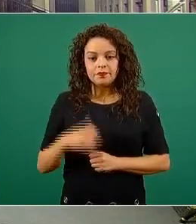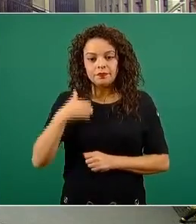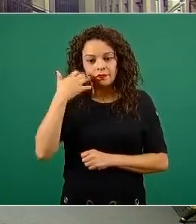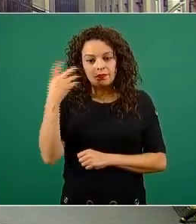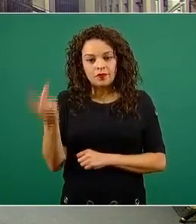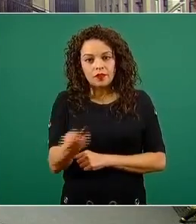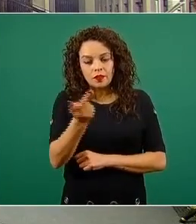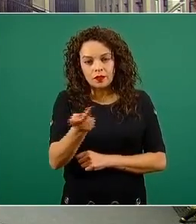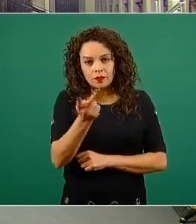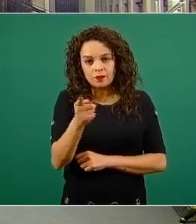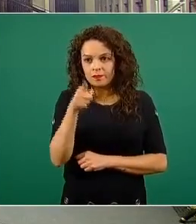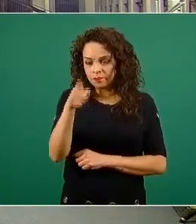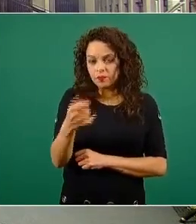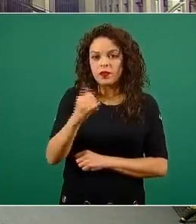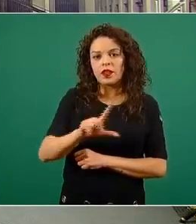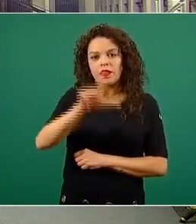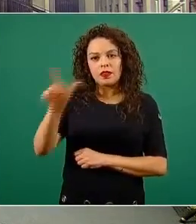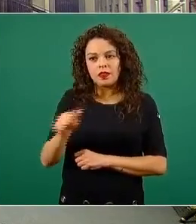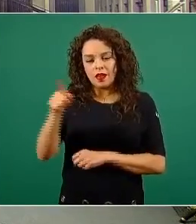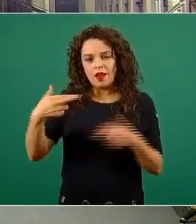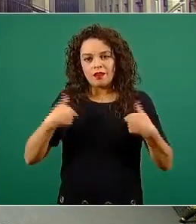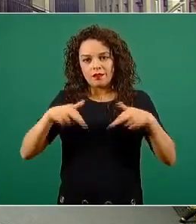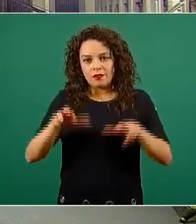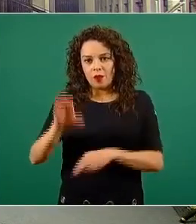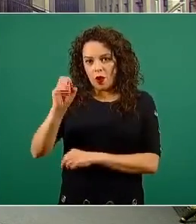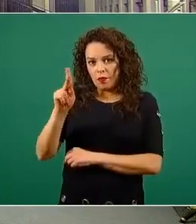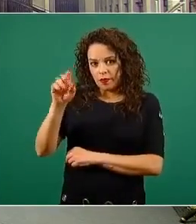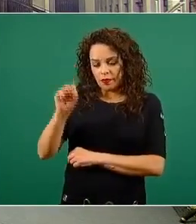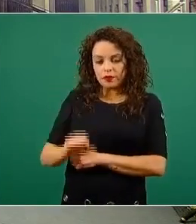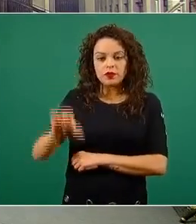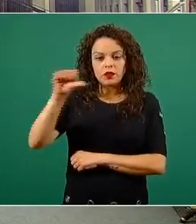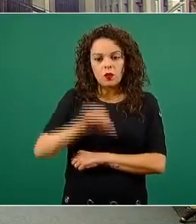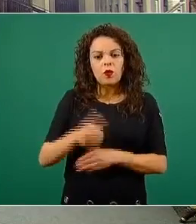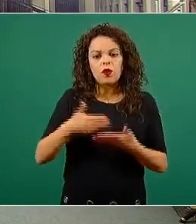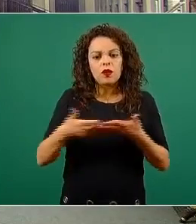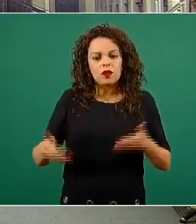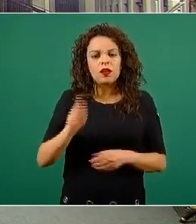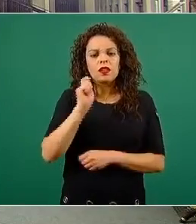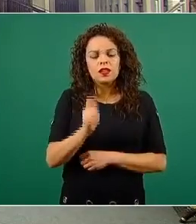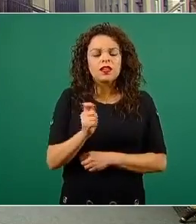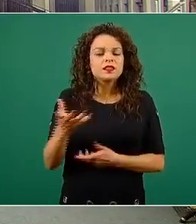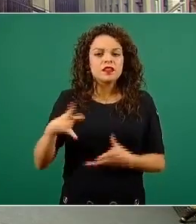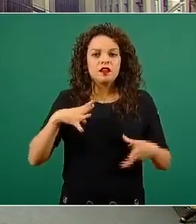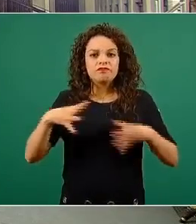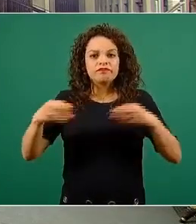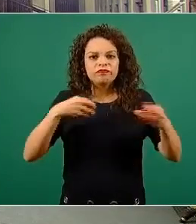de la OPS. Las cifras de ayer y hoy de contagios y muertes son muy altas, doctor. Están